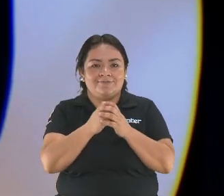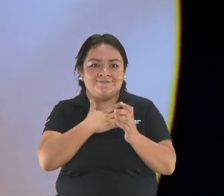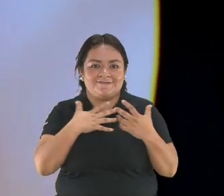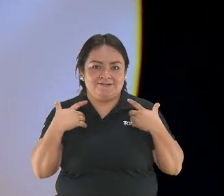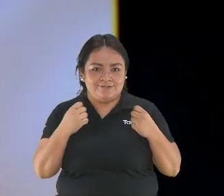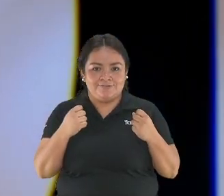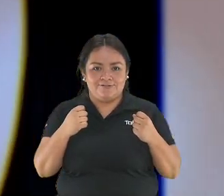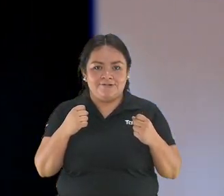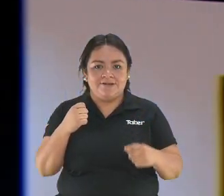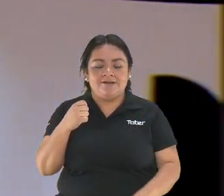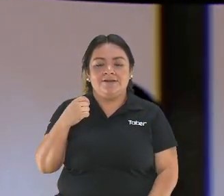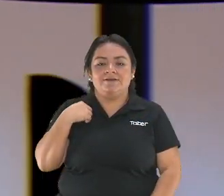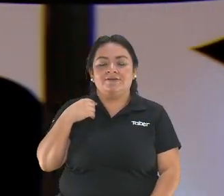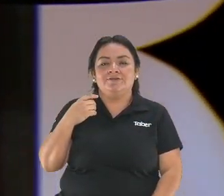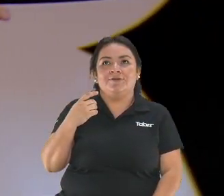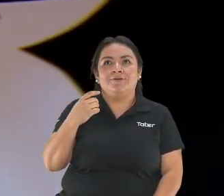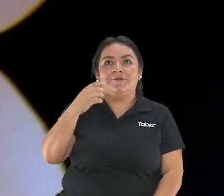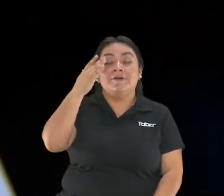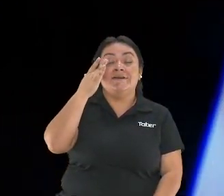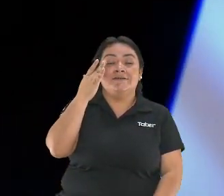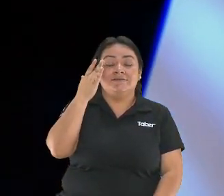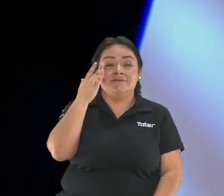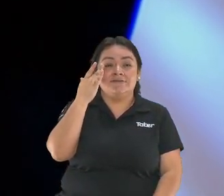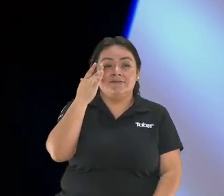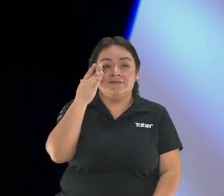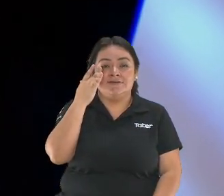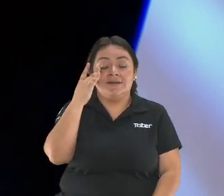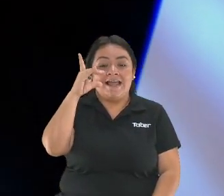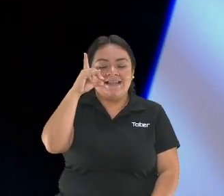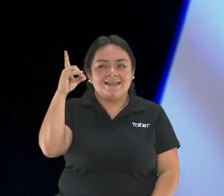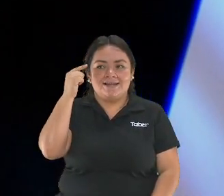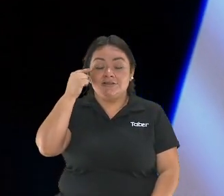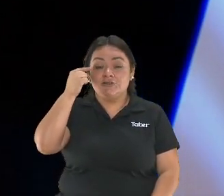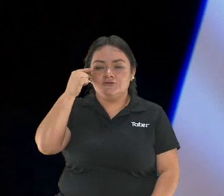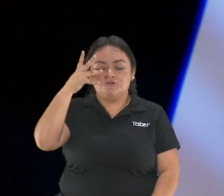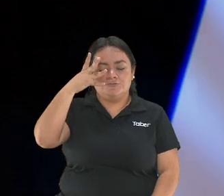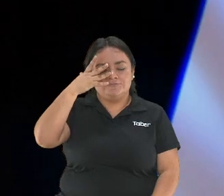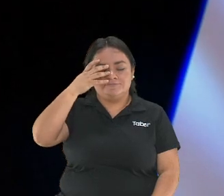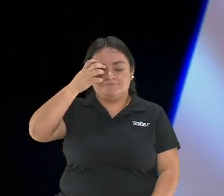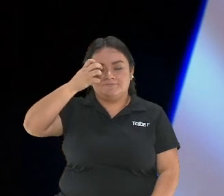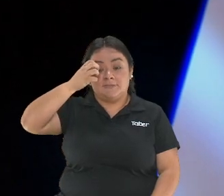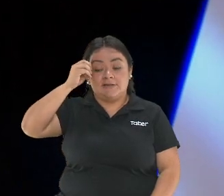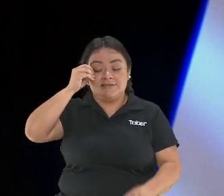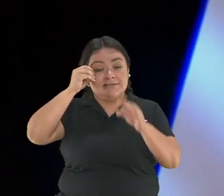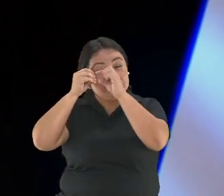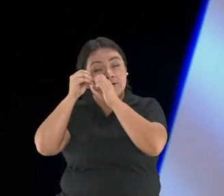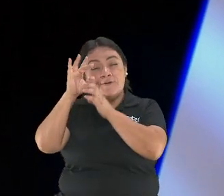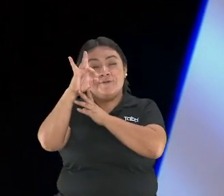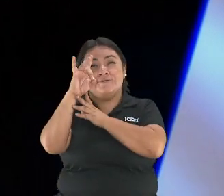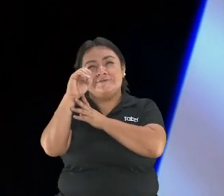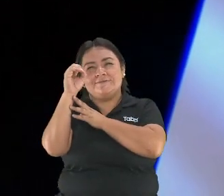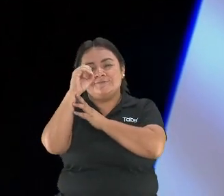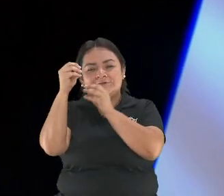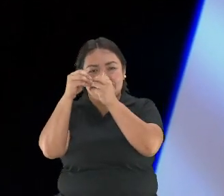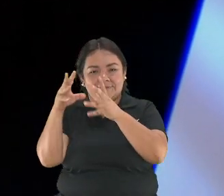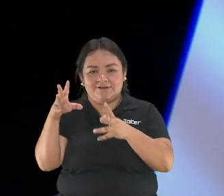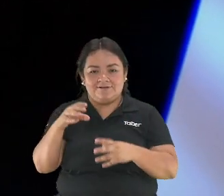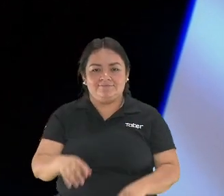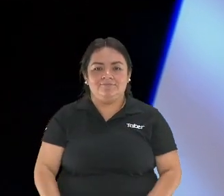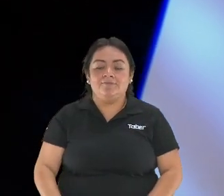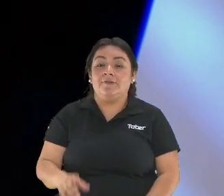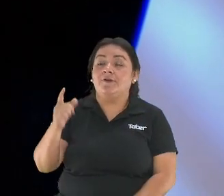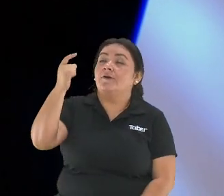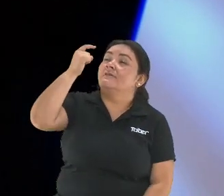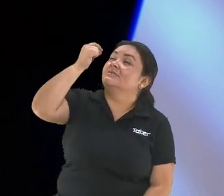y yo perdí más del 80 por ciento de mi visión en mi ojo derecho y eso no se sana con dos